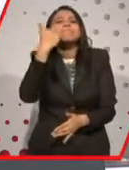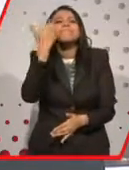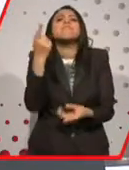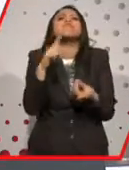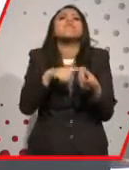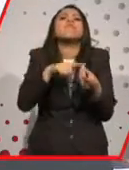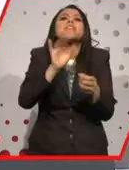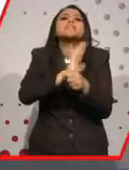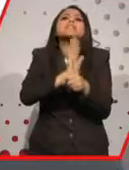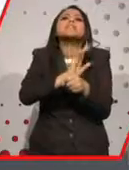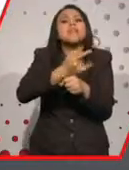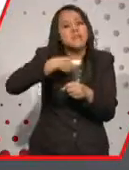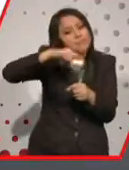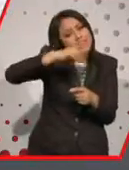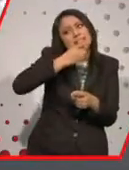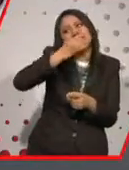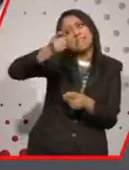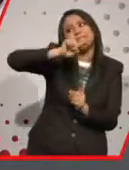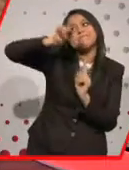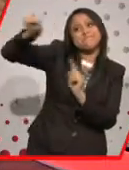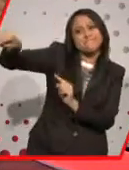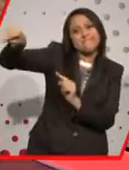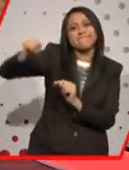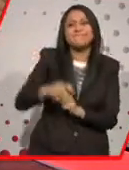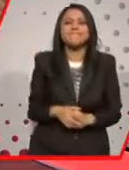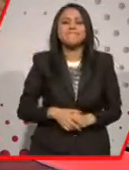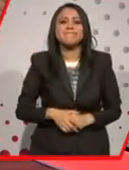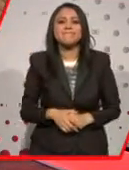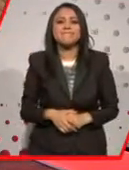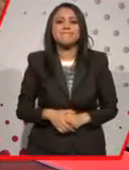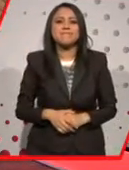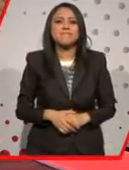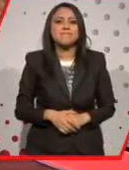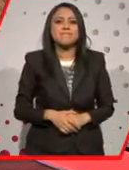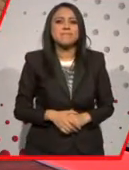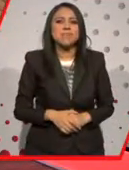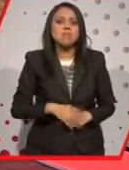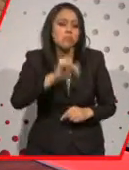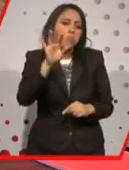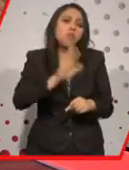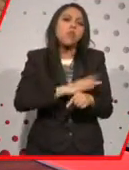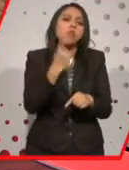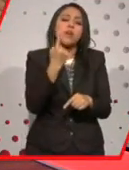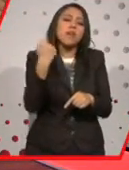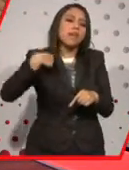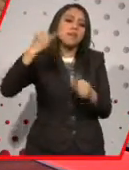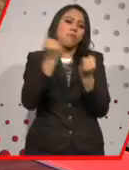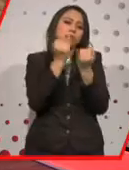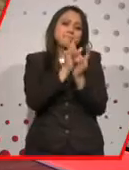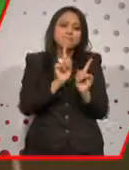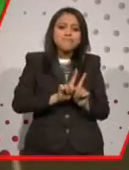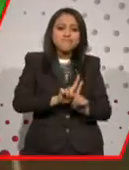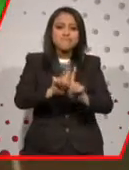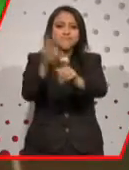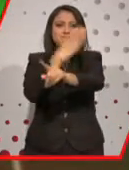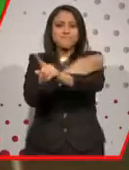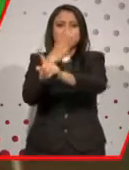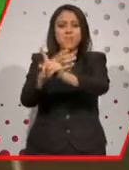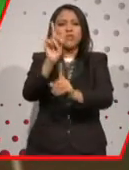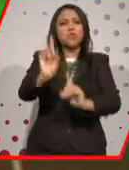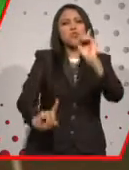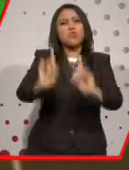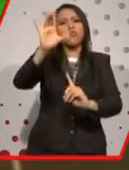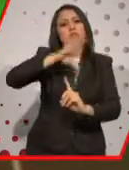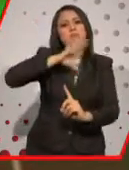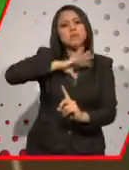cine? Para allá. Exacto. Y de ese Santos que si le mandan así, porque seguro hasta lo acompaña. Sí, ¿no? Así y digo, cualquier duda que tengan pueden visitar nuestra